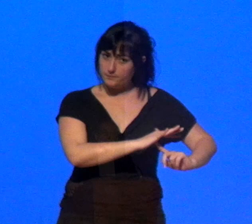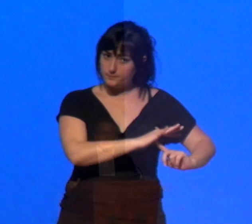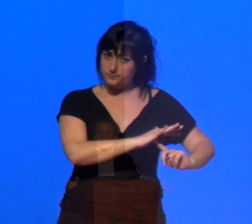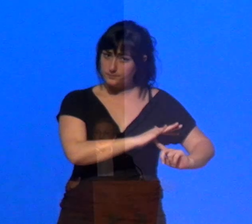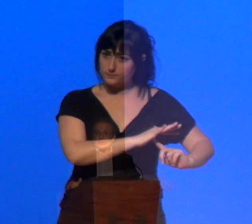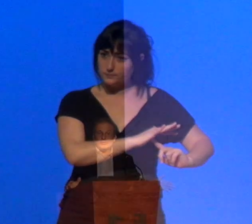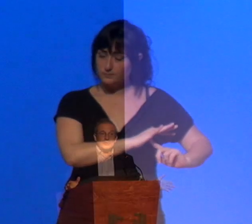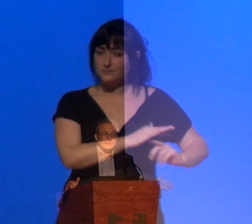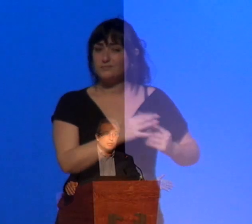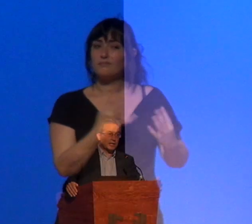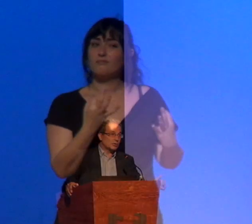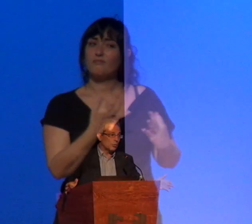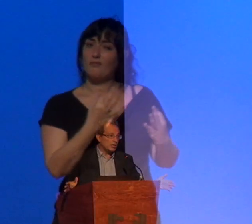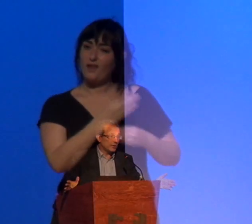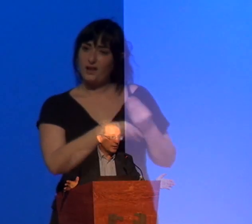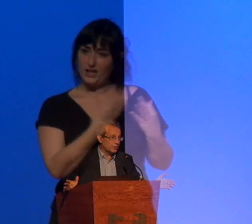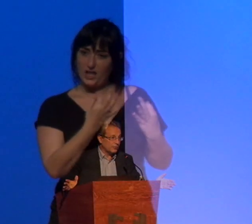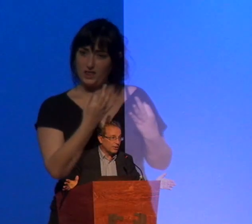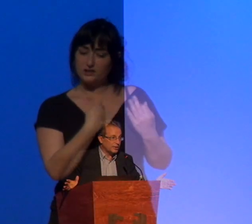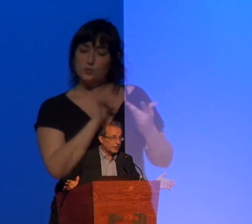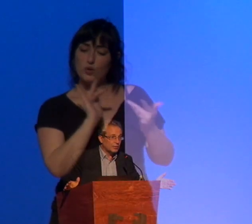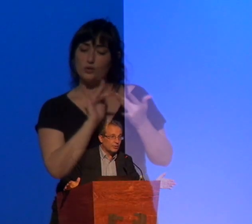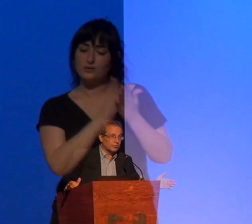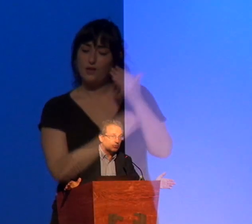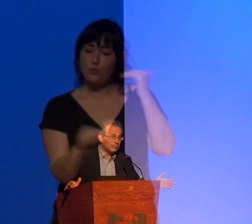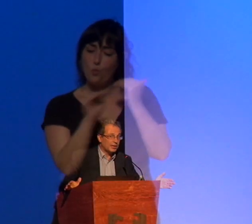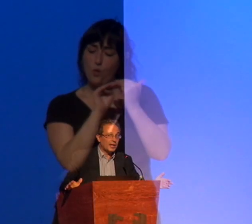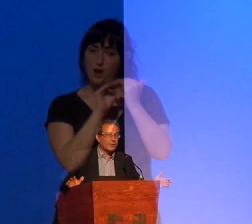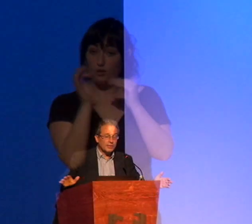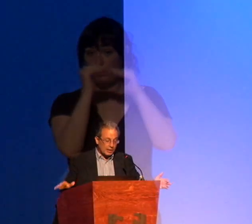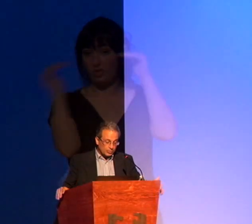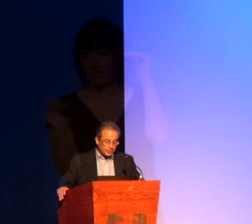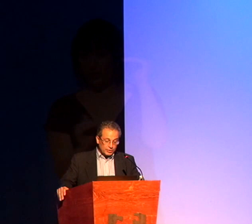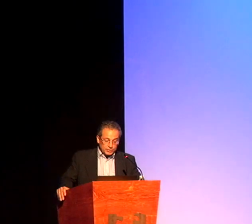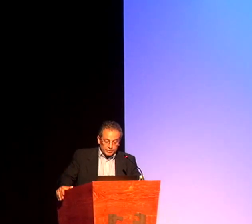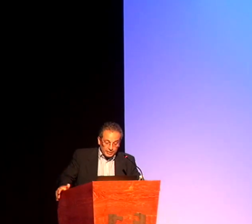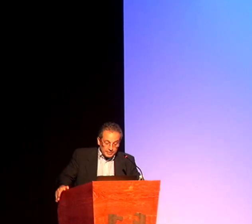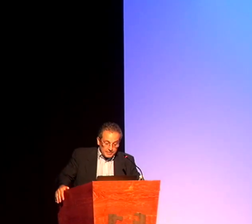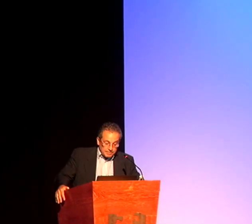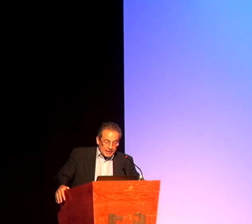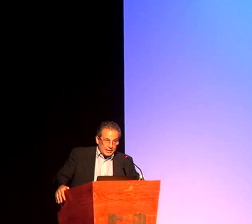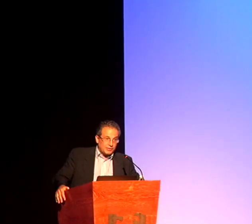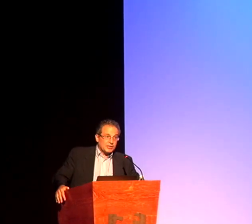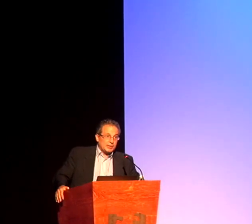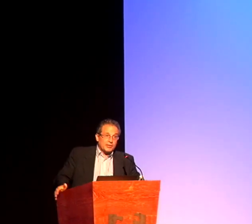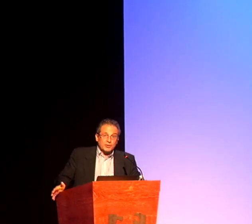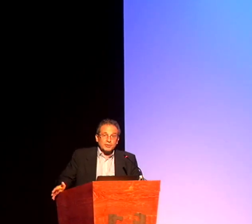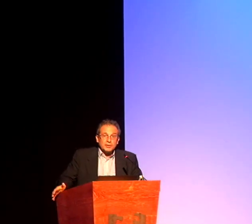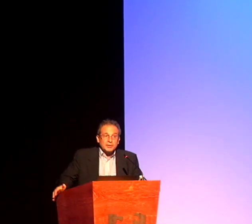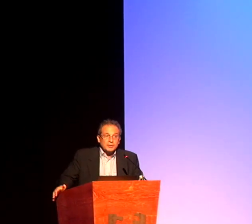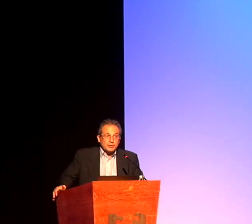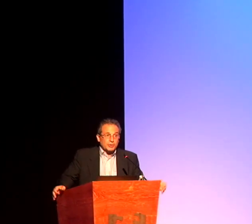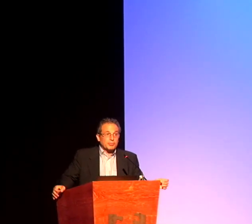la cuestión del trato del trato igual y del trato diferente Y lo que nos viene a decir la convención Es que la discriminación